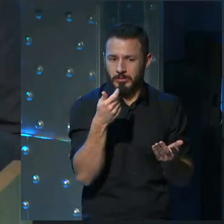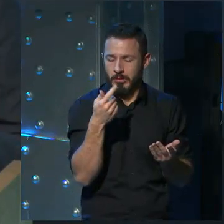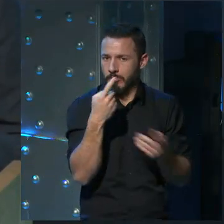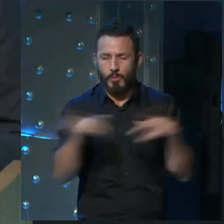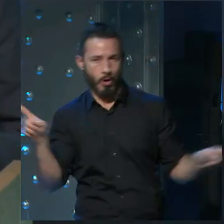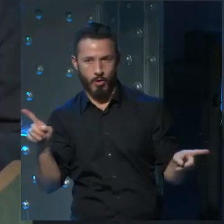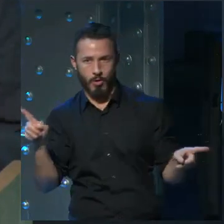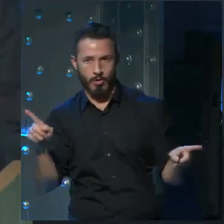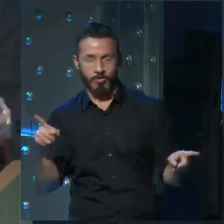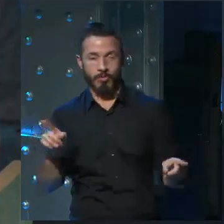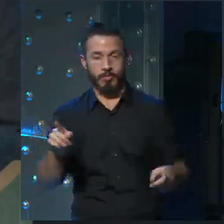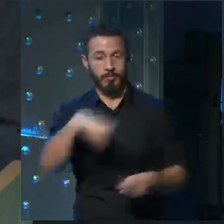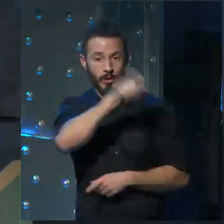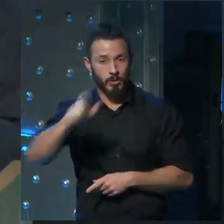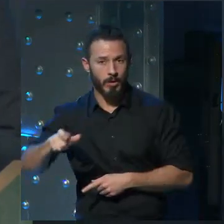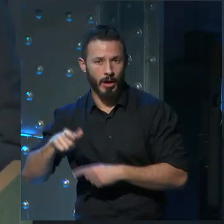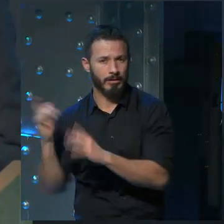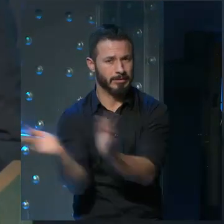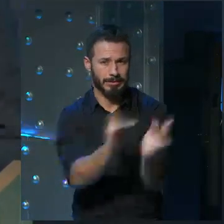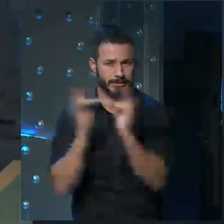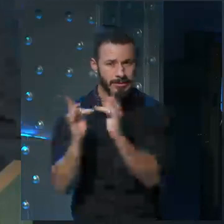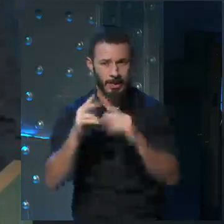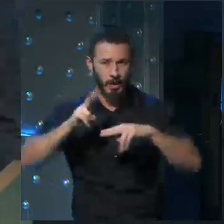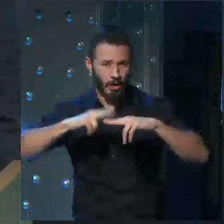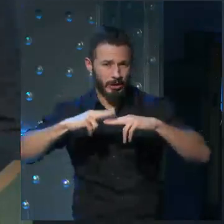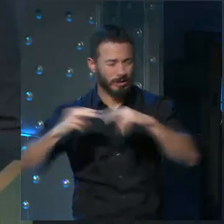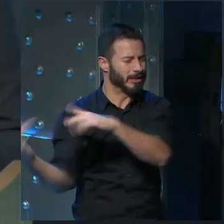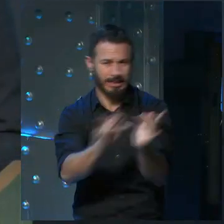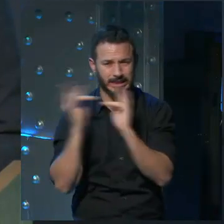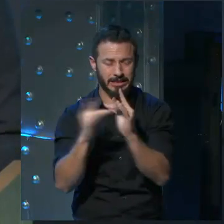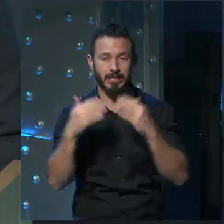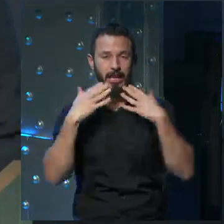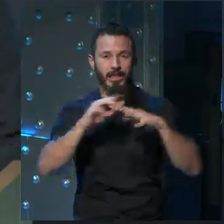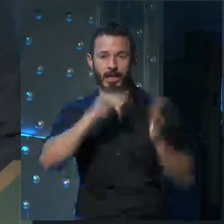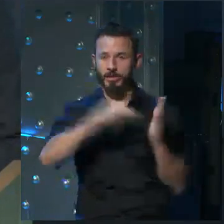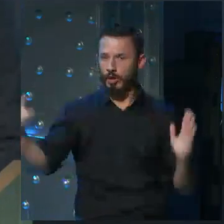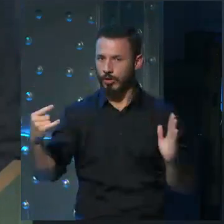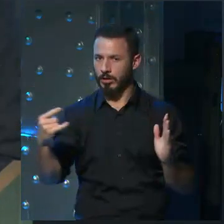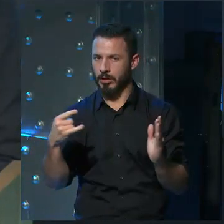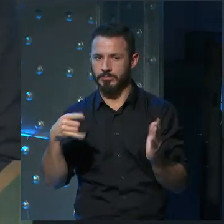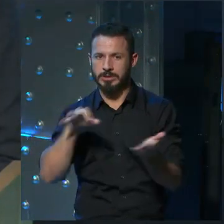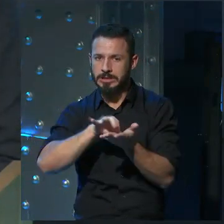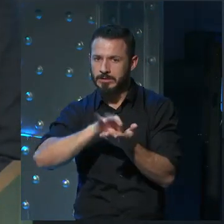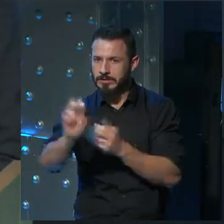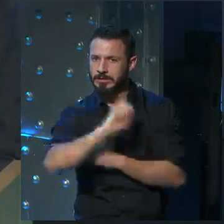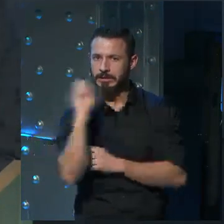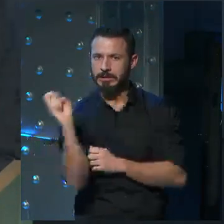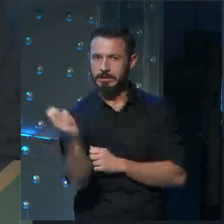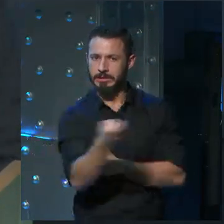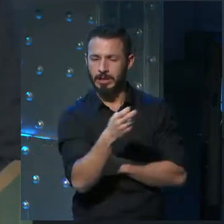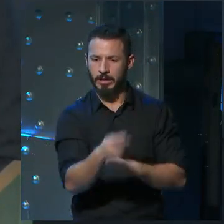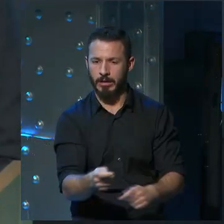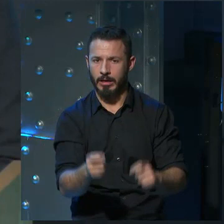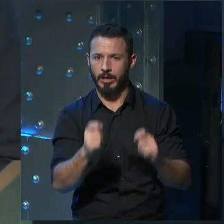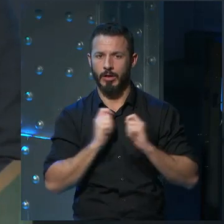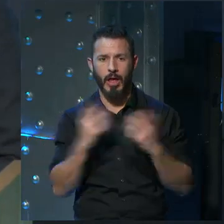ciudadanos estamos hiperconectados, vivimos hiperconectados gracias a la tecnología, con los servicios que realmente nos hacen